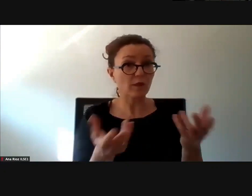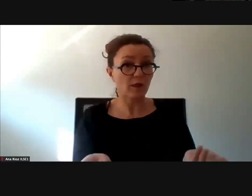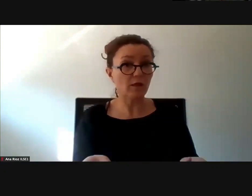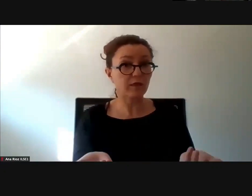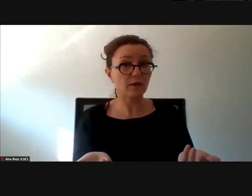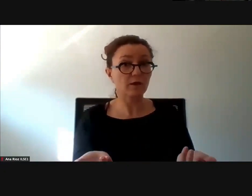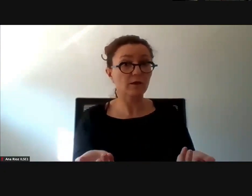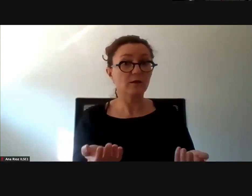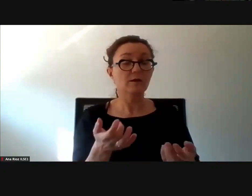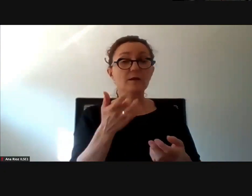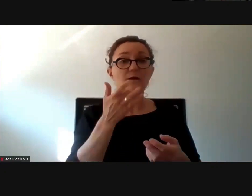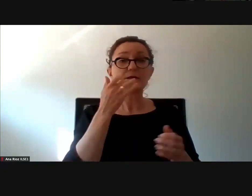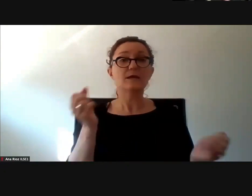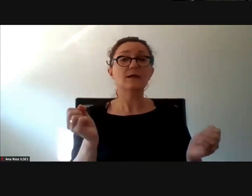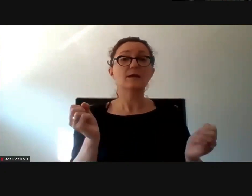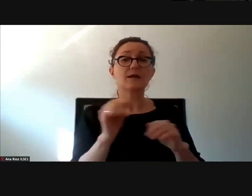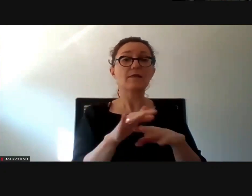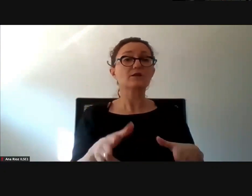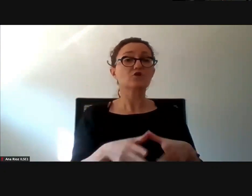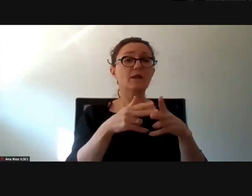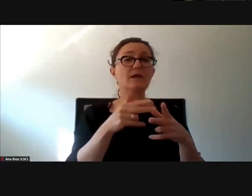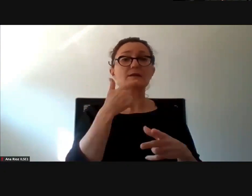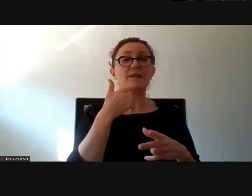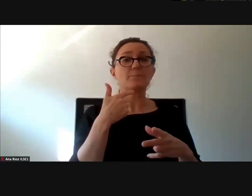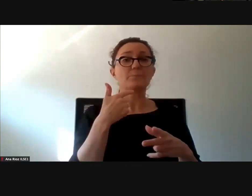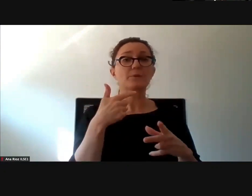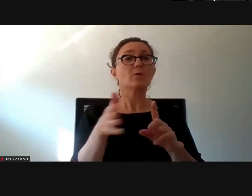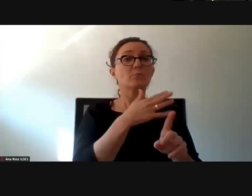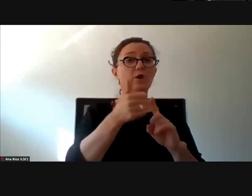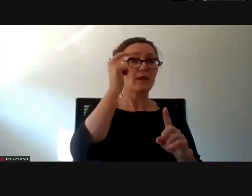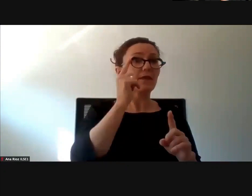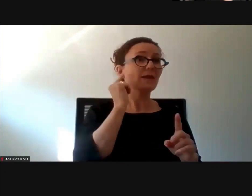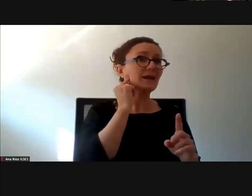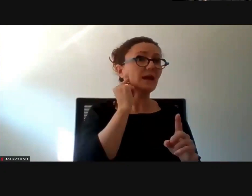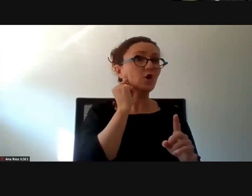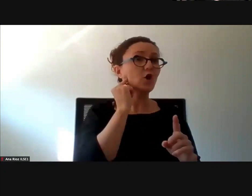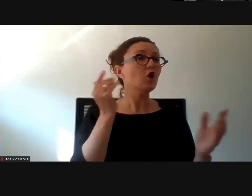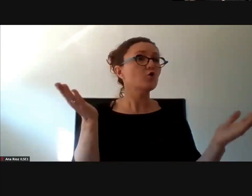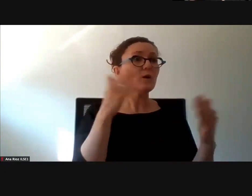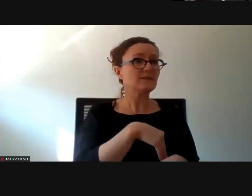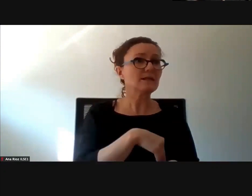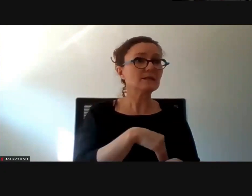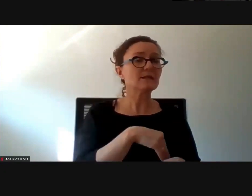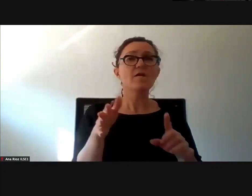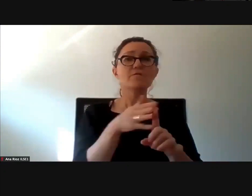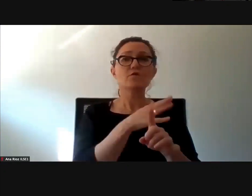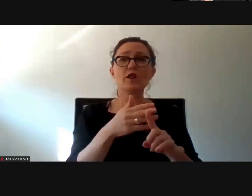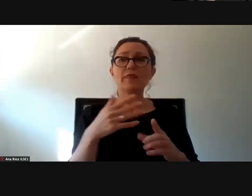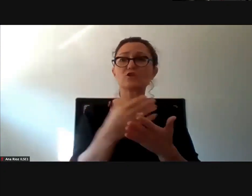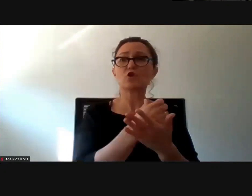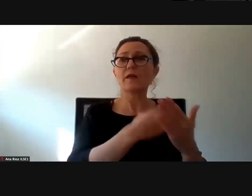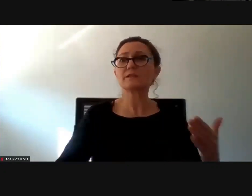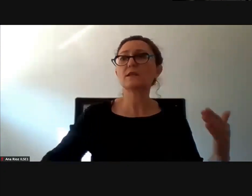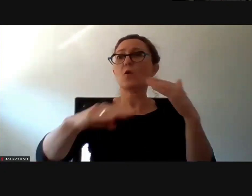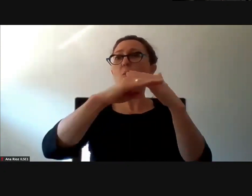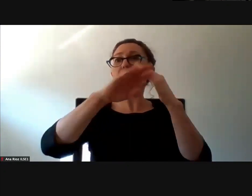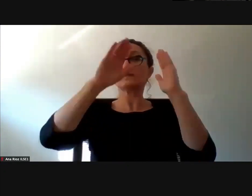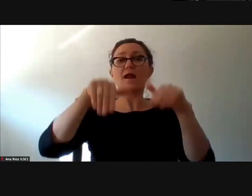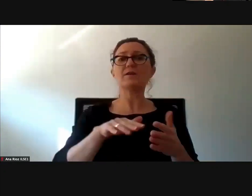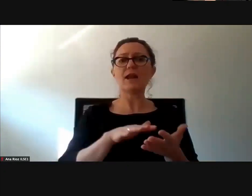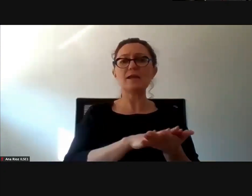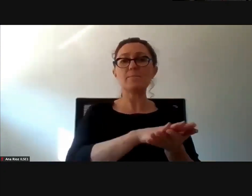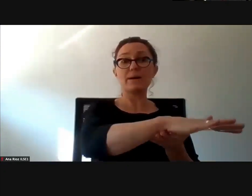redes sociales alguien dice la violencia de género no existe, todas las violencias son iguales, que no paran de decirlo, ¿no? Bueno, pues tendrá su impacto. Pero cuando